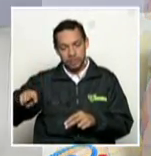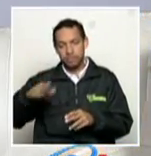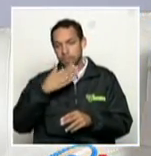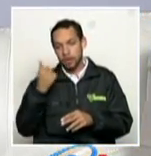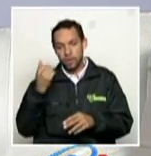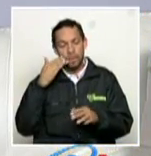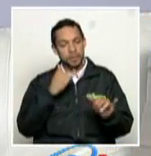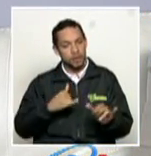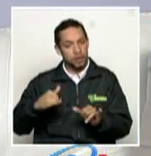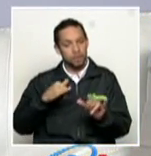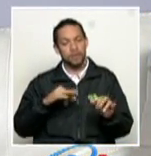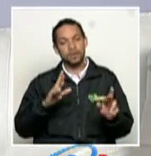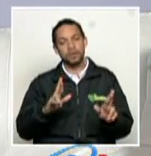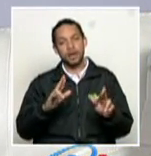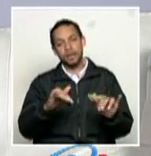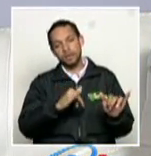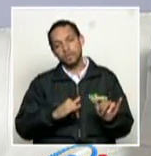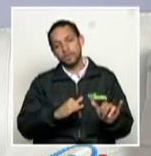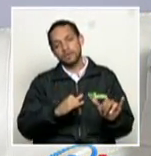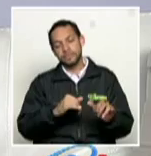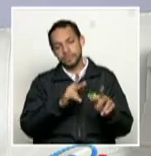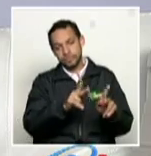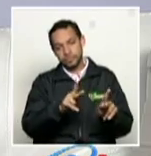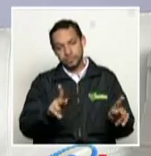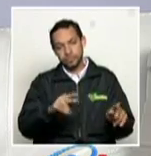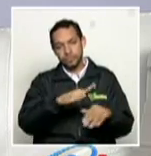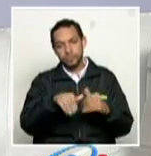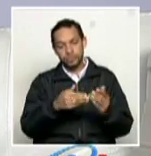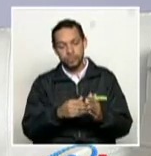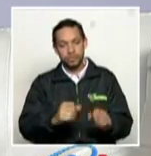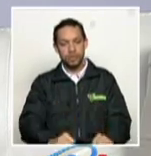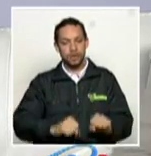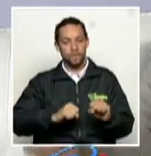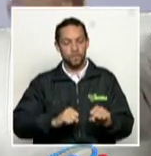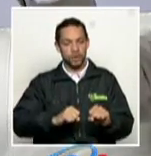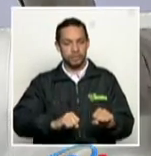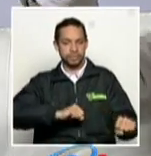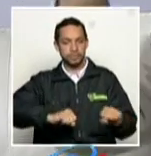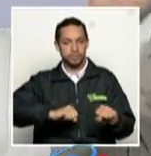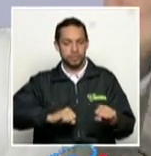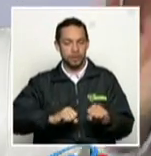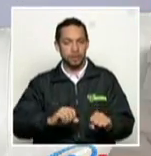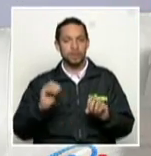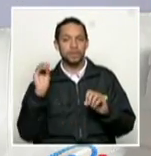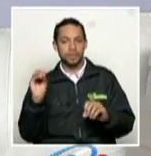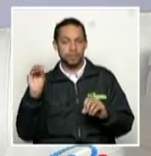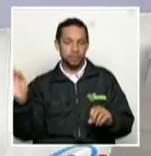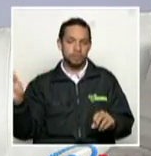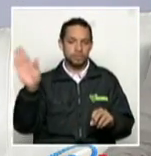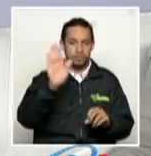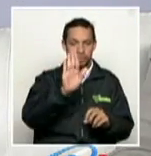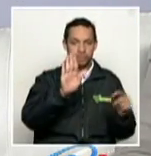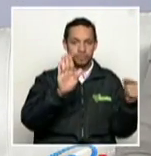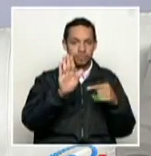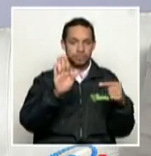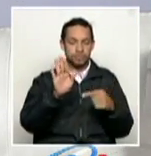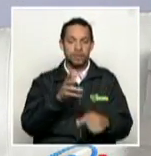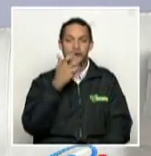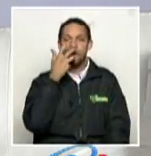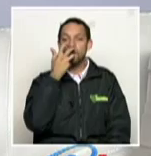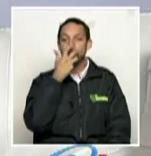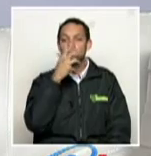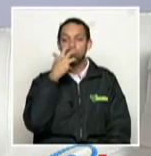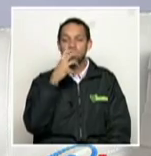mundo, limpiar el intestino. Y con el tema de las vitaminas, las mejores vitaminas fue lo que vieron ahí en esa imagen, una canasta de